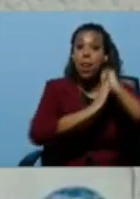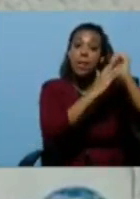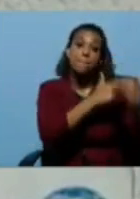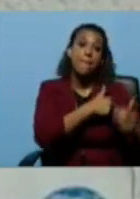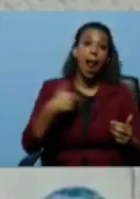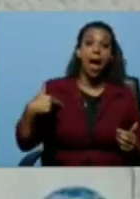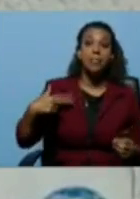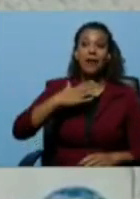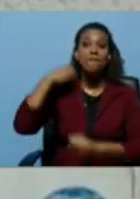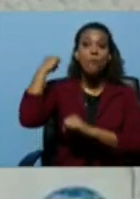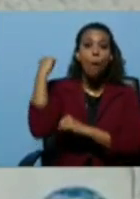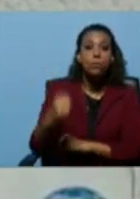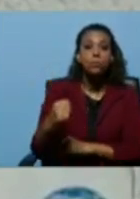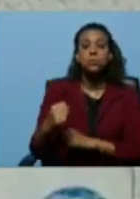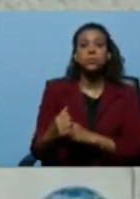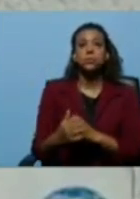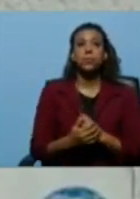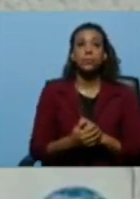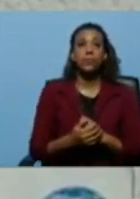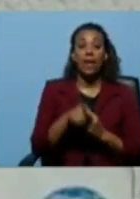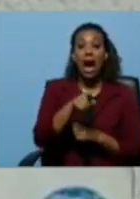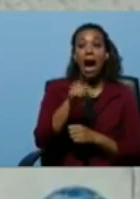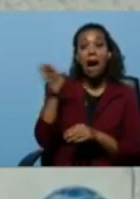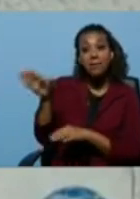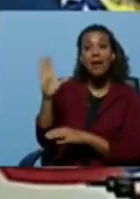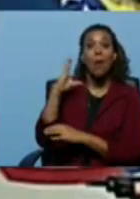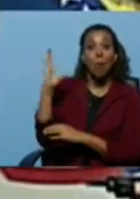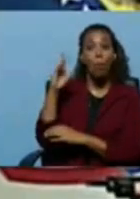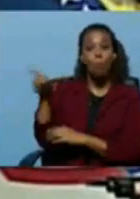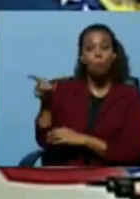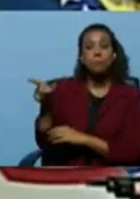que fue asesinado allá en Colombia.